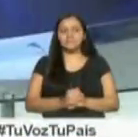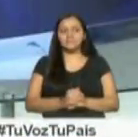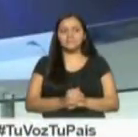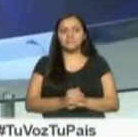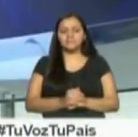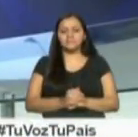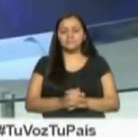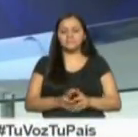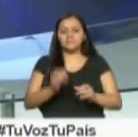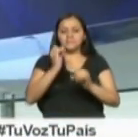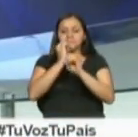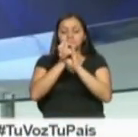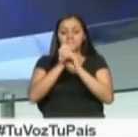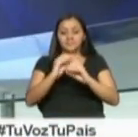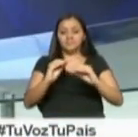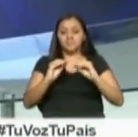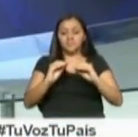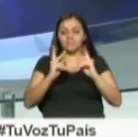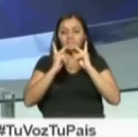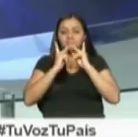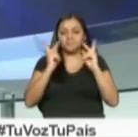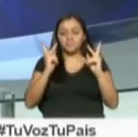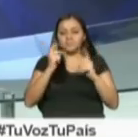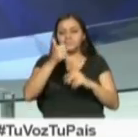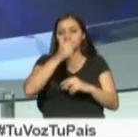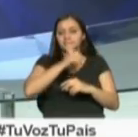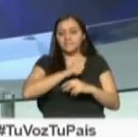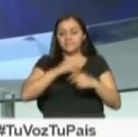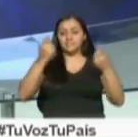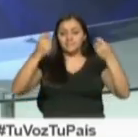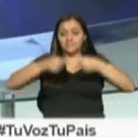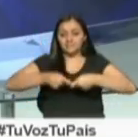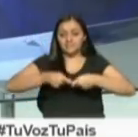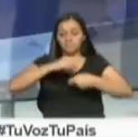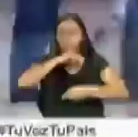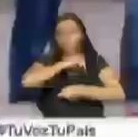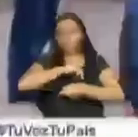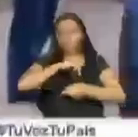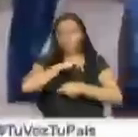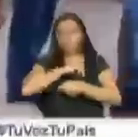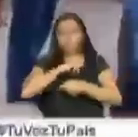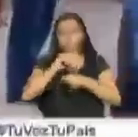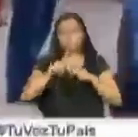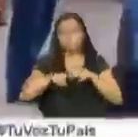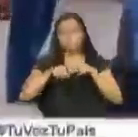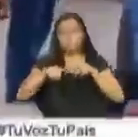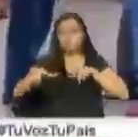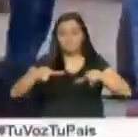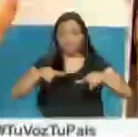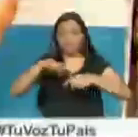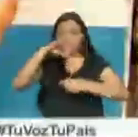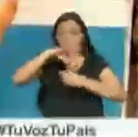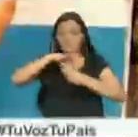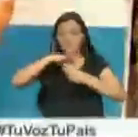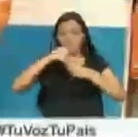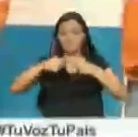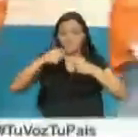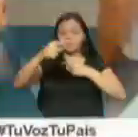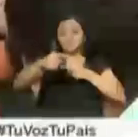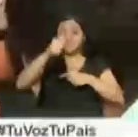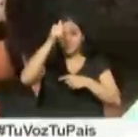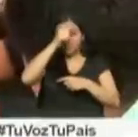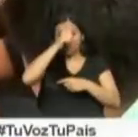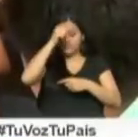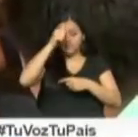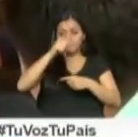Las instituciones educativas fiscales, particulares, fiscomisionales y municipales, que son recintos electorales para las elecciones del día